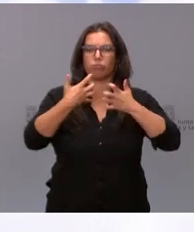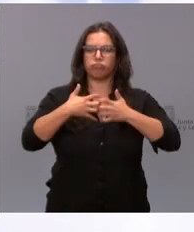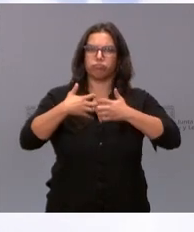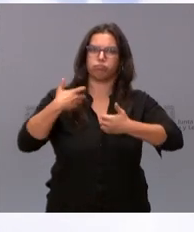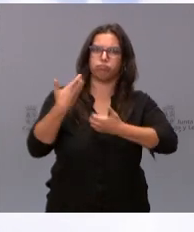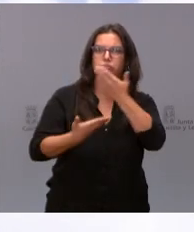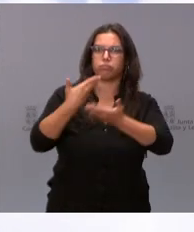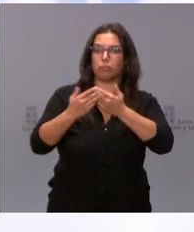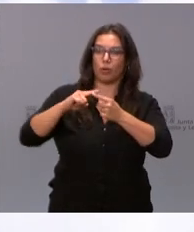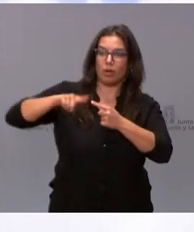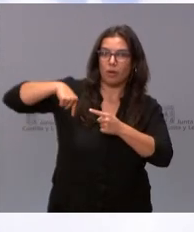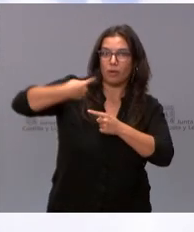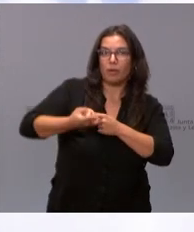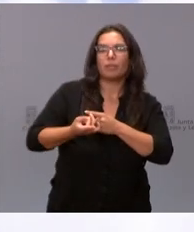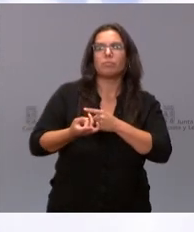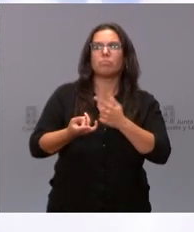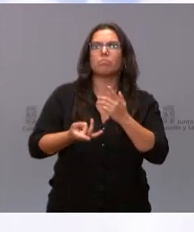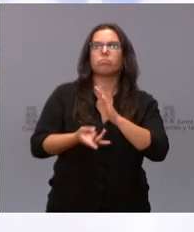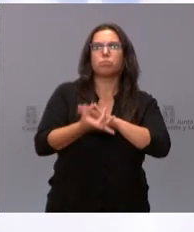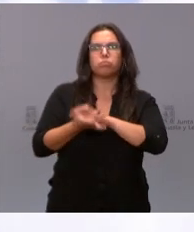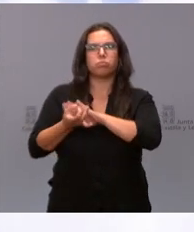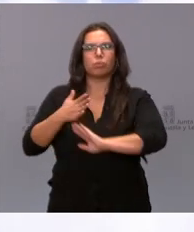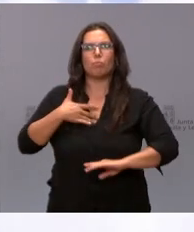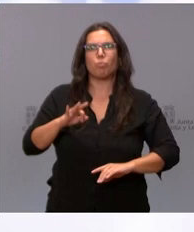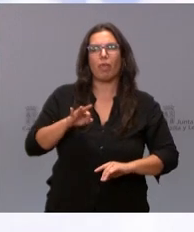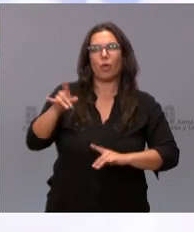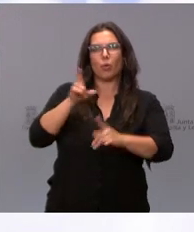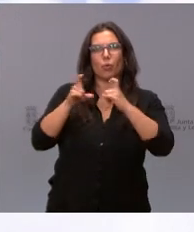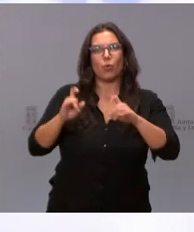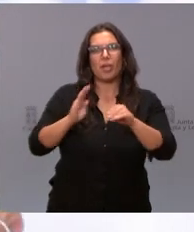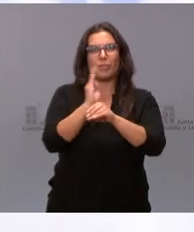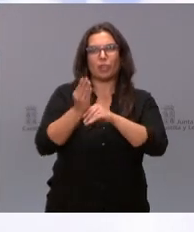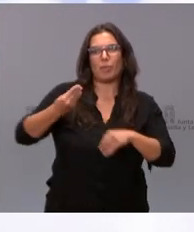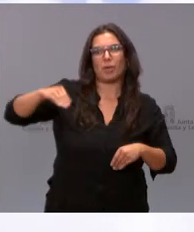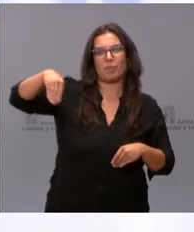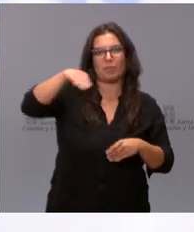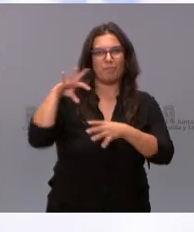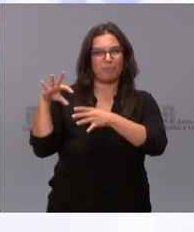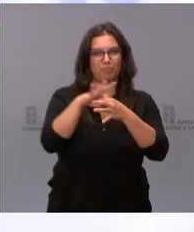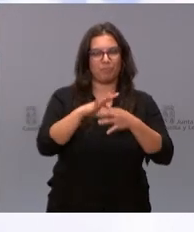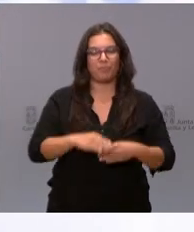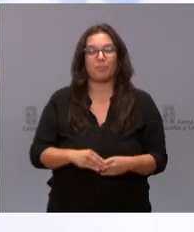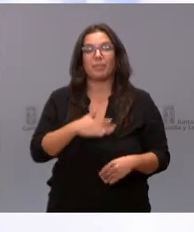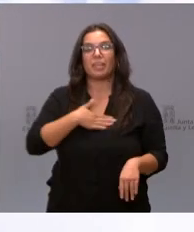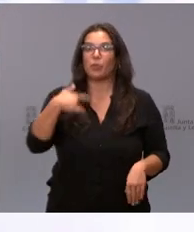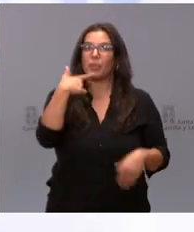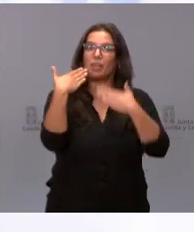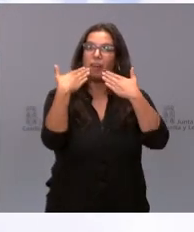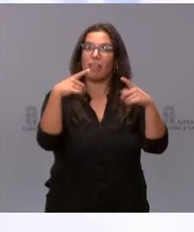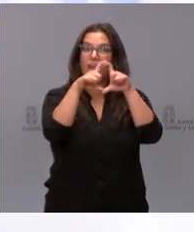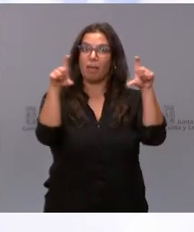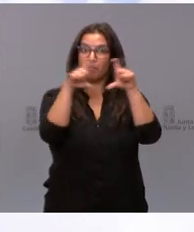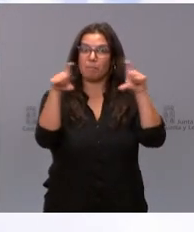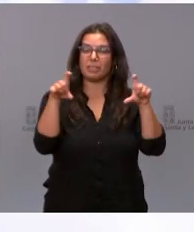la posibilidad de múltiples inversiones complementarias yo quiero agradecer a la multinacional de